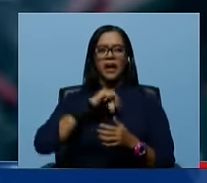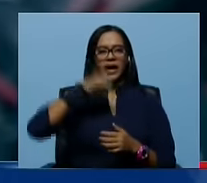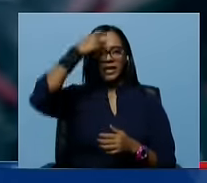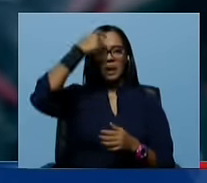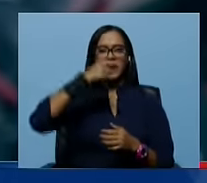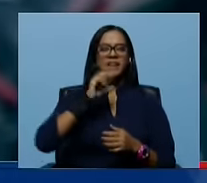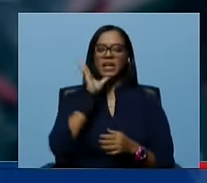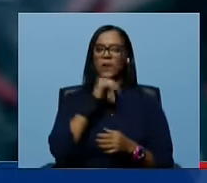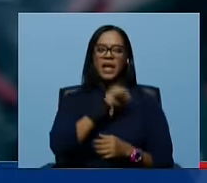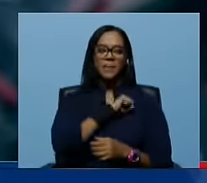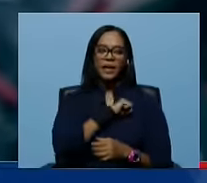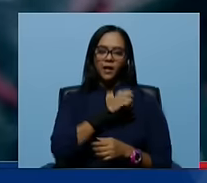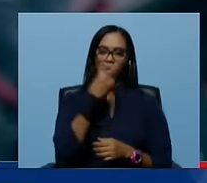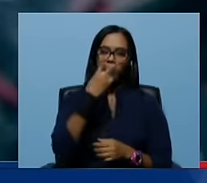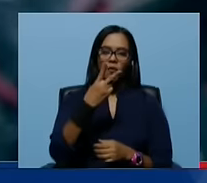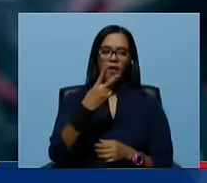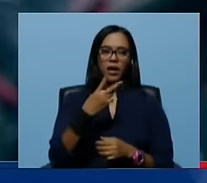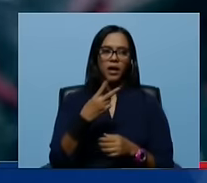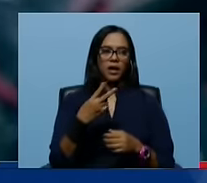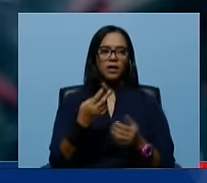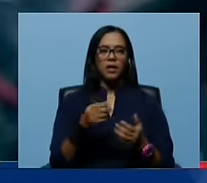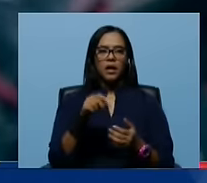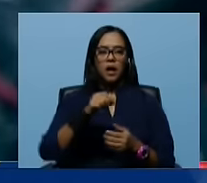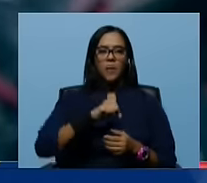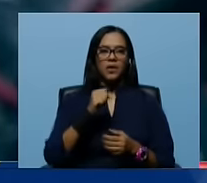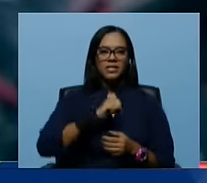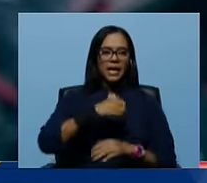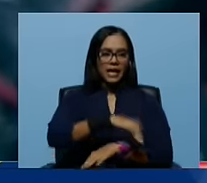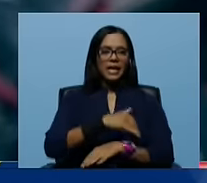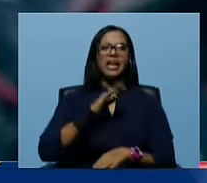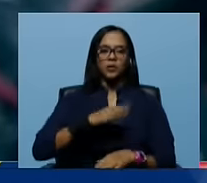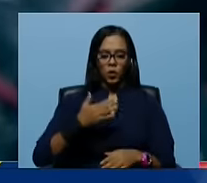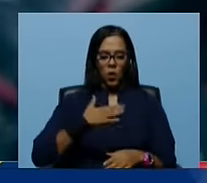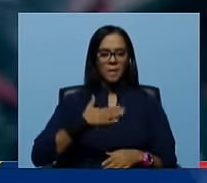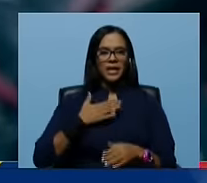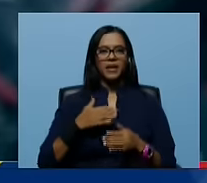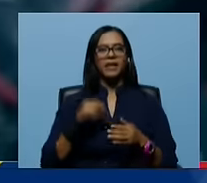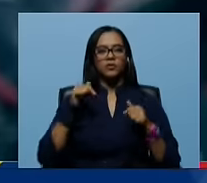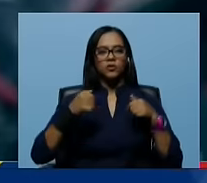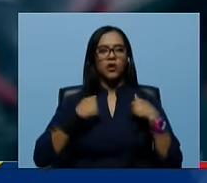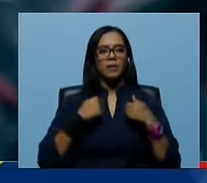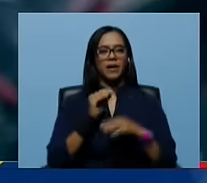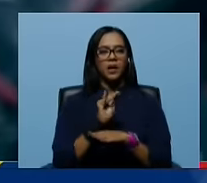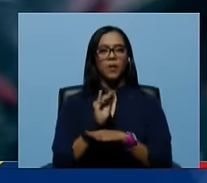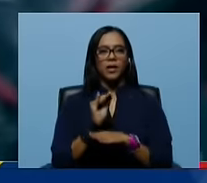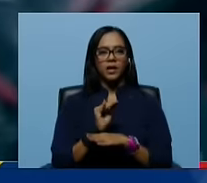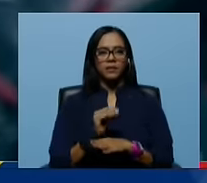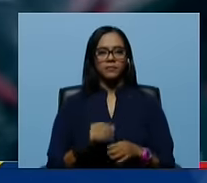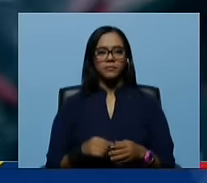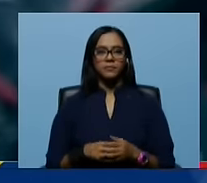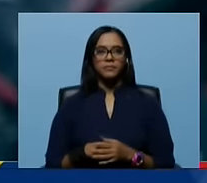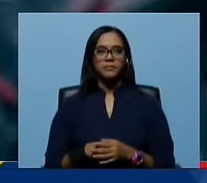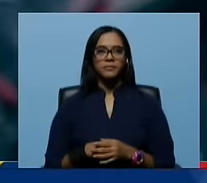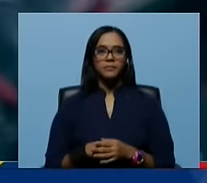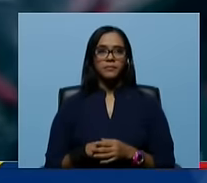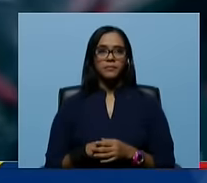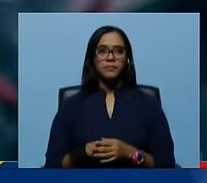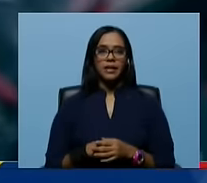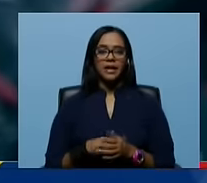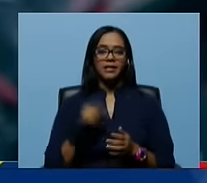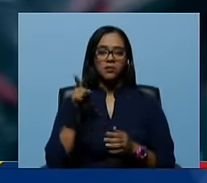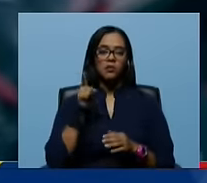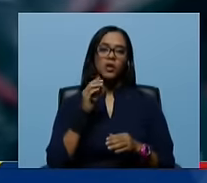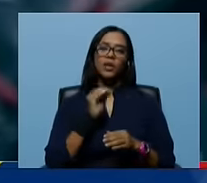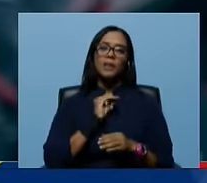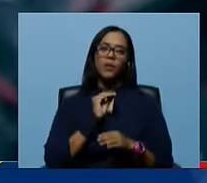tenga temor cuando vea un alcabal en la calle, sino que diga, estoy con los míos, estos son los que me van a proteger, estos son los que me